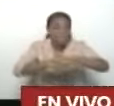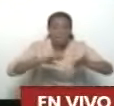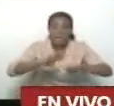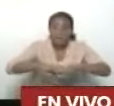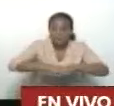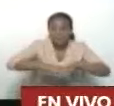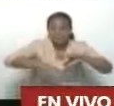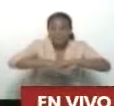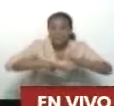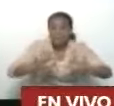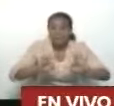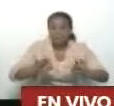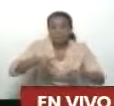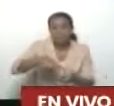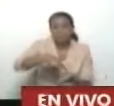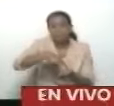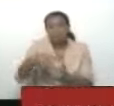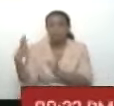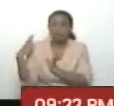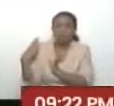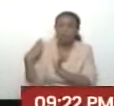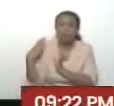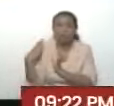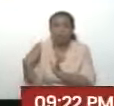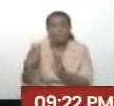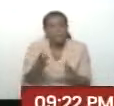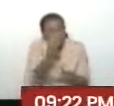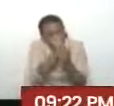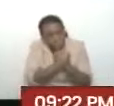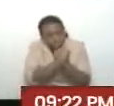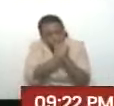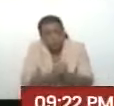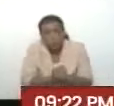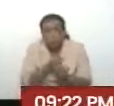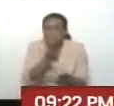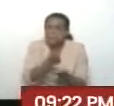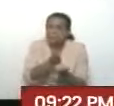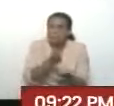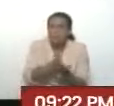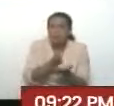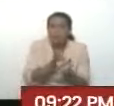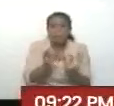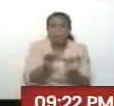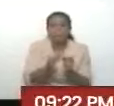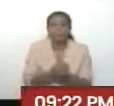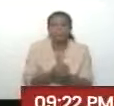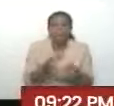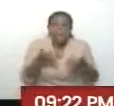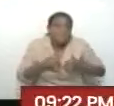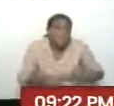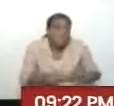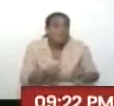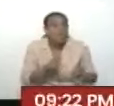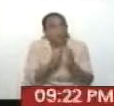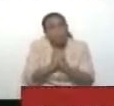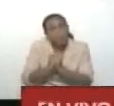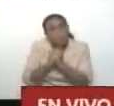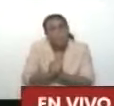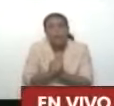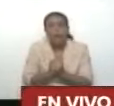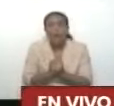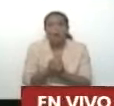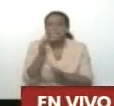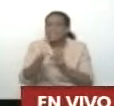nosotros siempre nos ha llegado, nosotros hemos sido penitentes, hemos sido costaleros de la hermandad, mis niños son penitentes, son